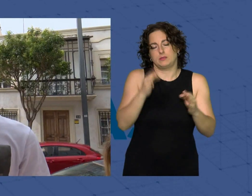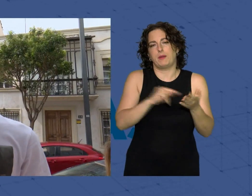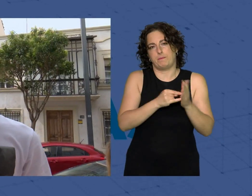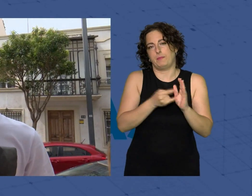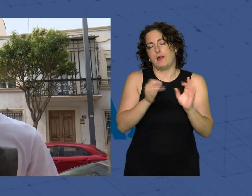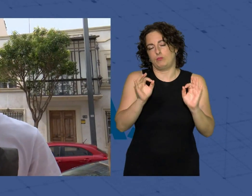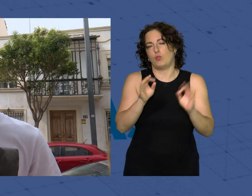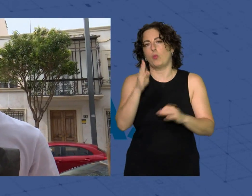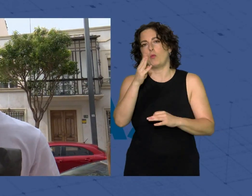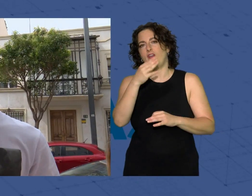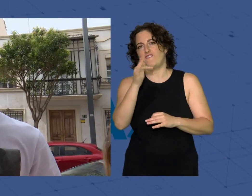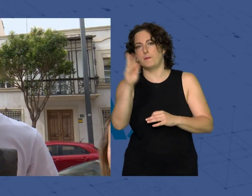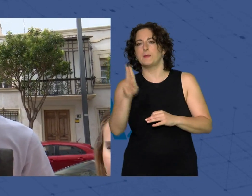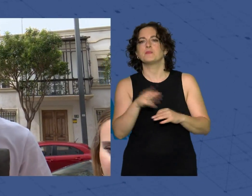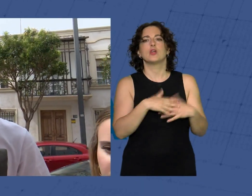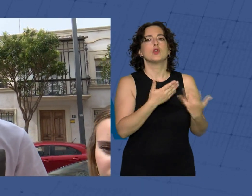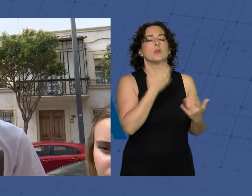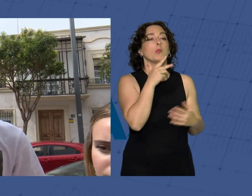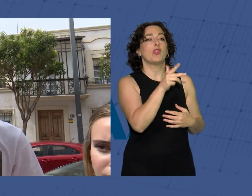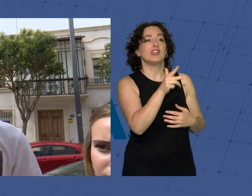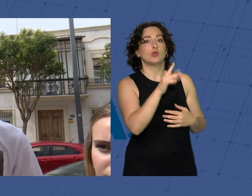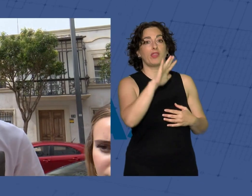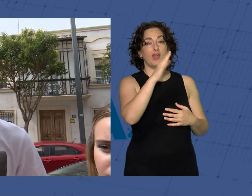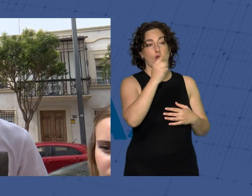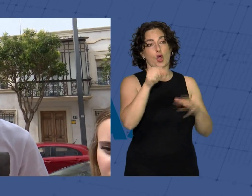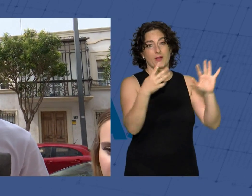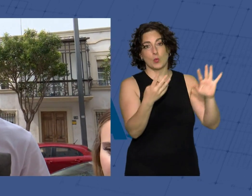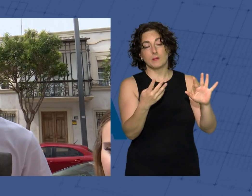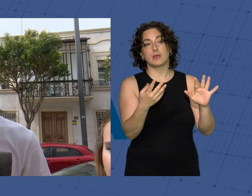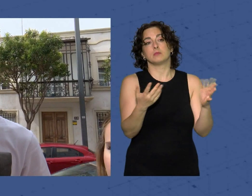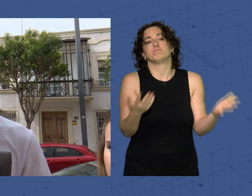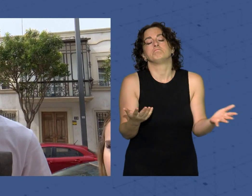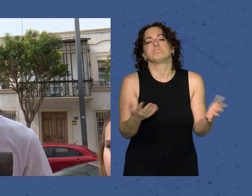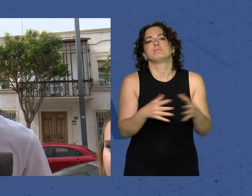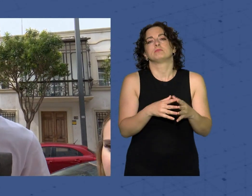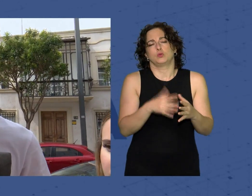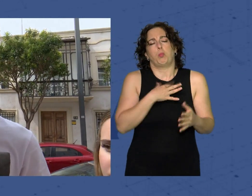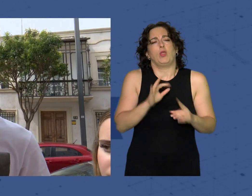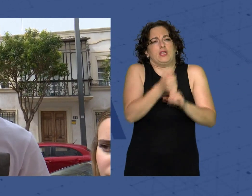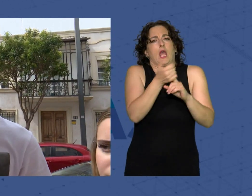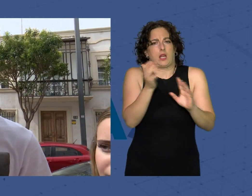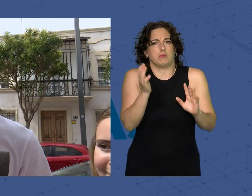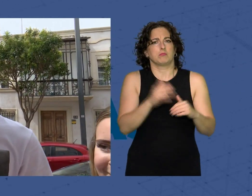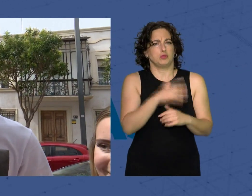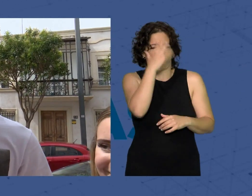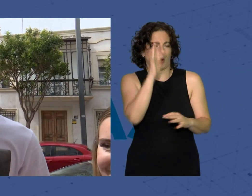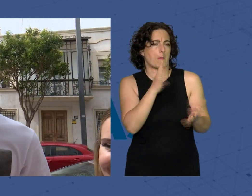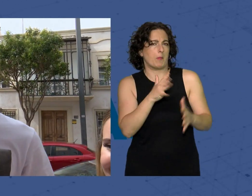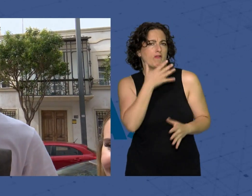Derecho está en un 5 y si hago derecho ya está en un 8 con 9, o sea que, bueno, pero que se puede llegar, más o menos fácil.